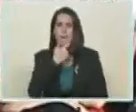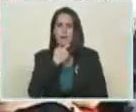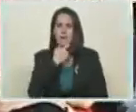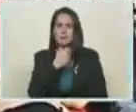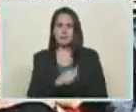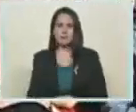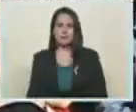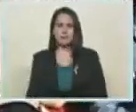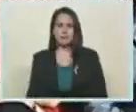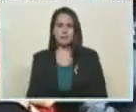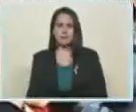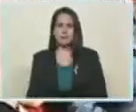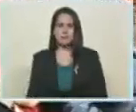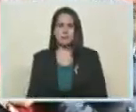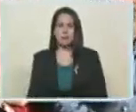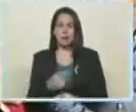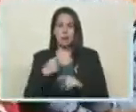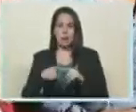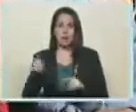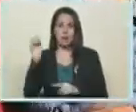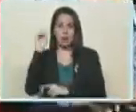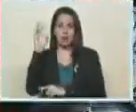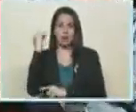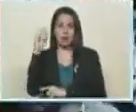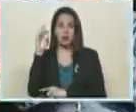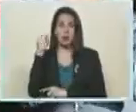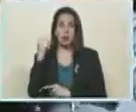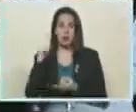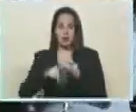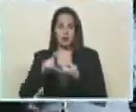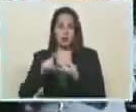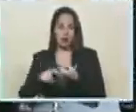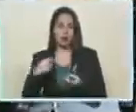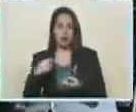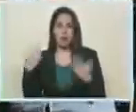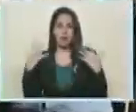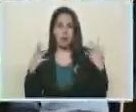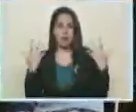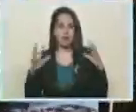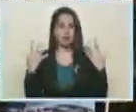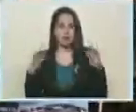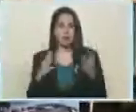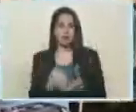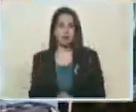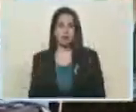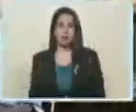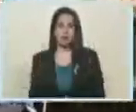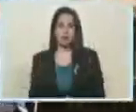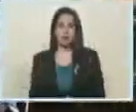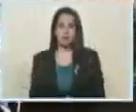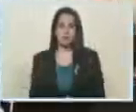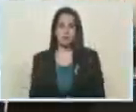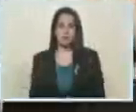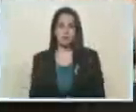Compañera constituyente Cilia Flores, vamos a darle un aplauso a Cilia.